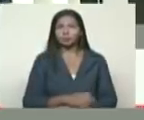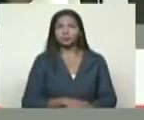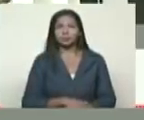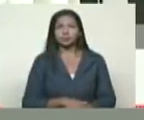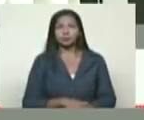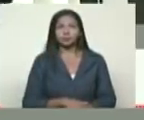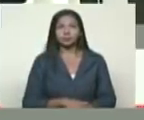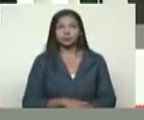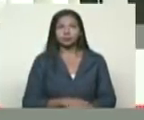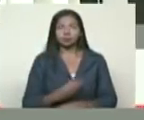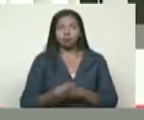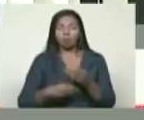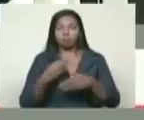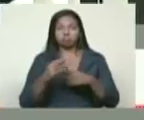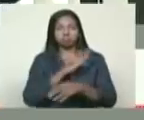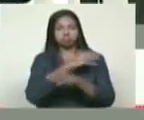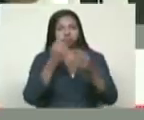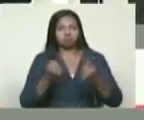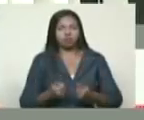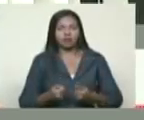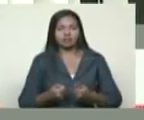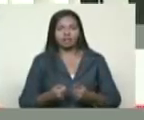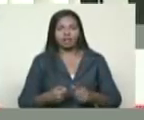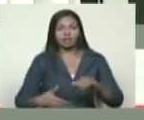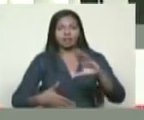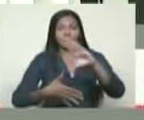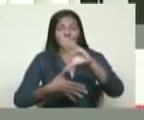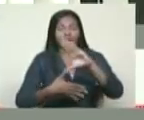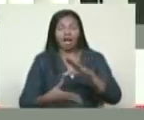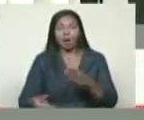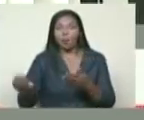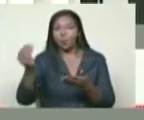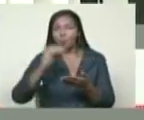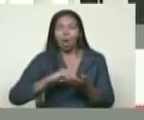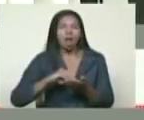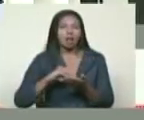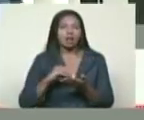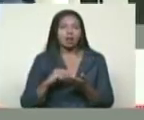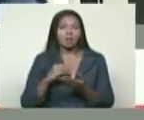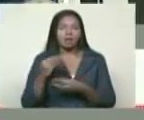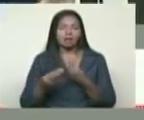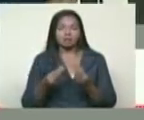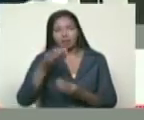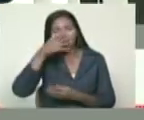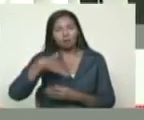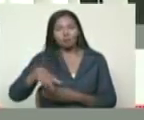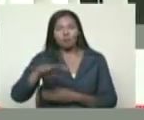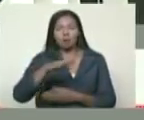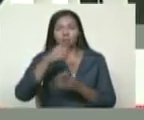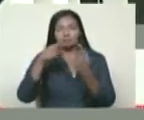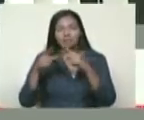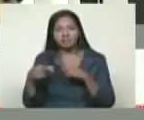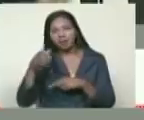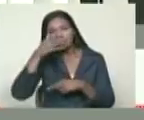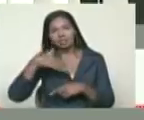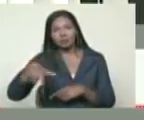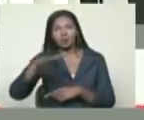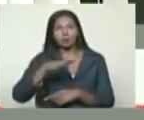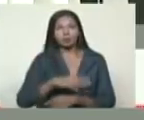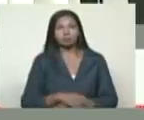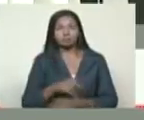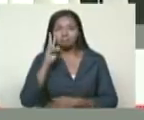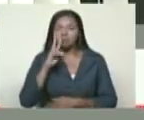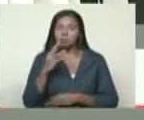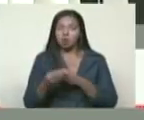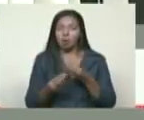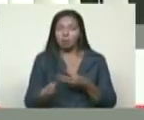cómo la correlación de fuerzas en América Latina volverá al pueblo, a los pueblos. Veremos cómo